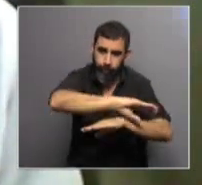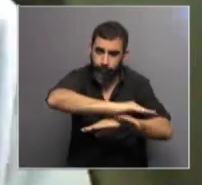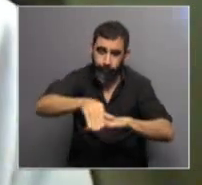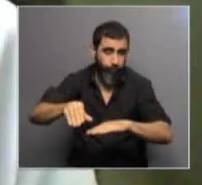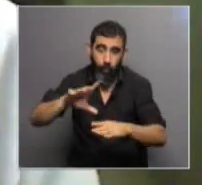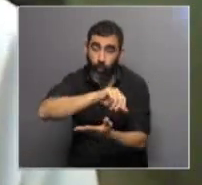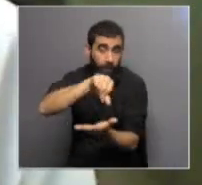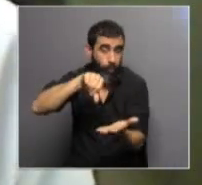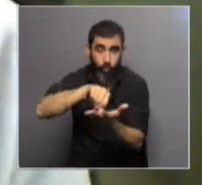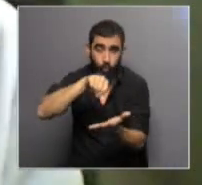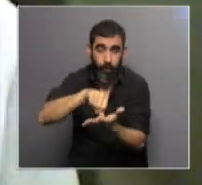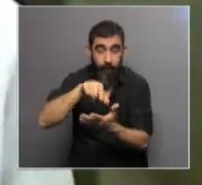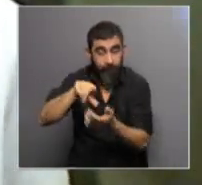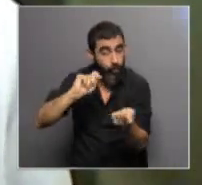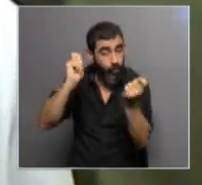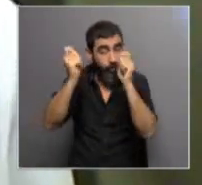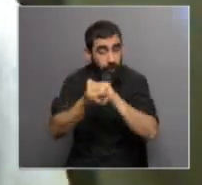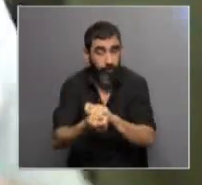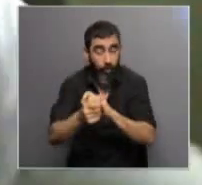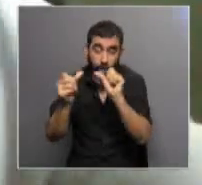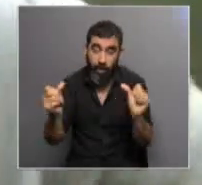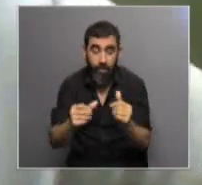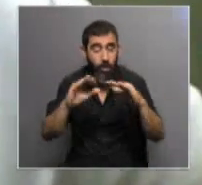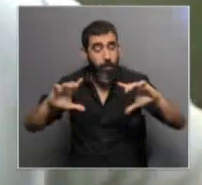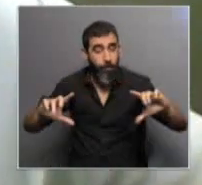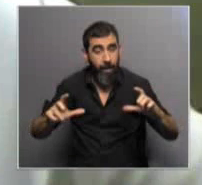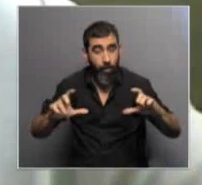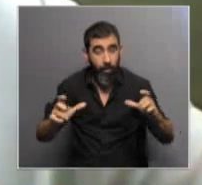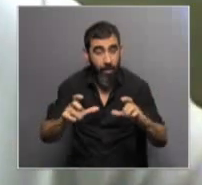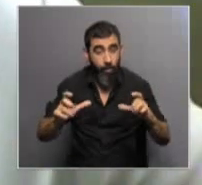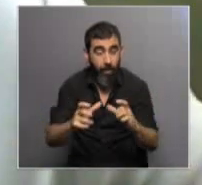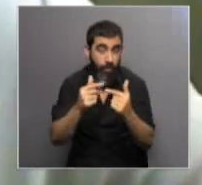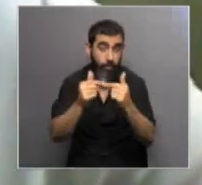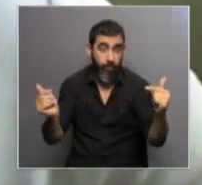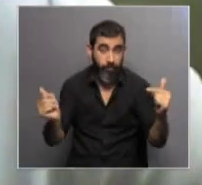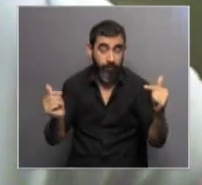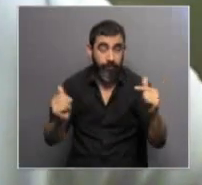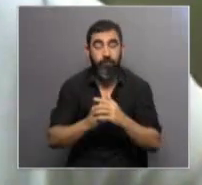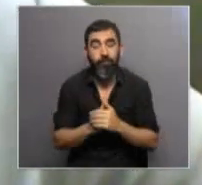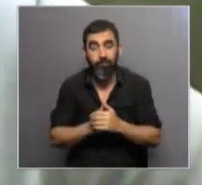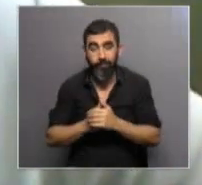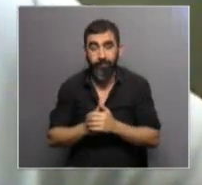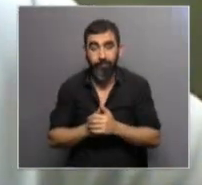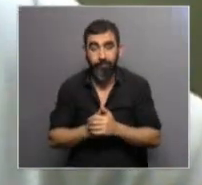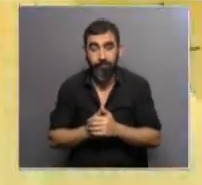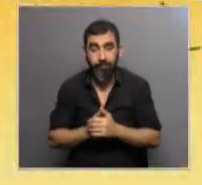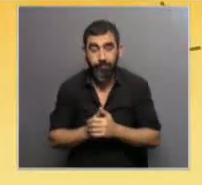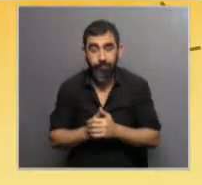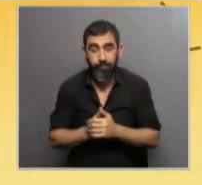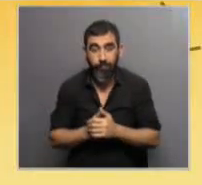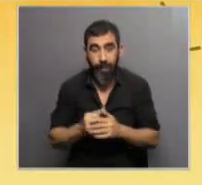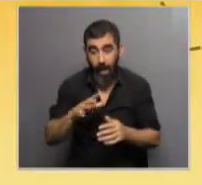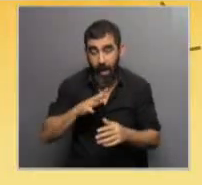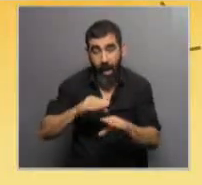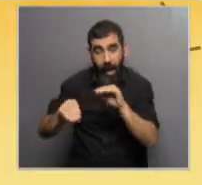ciudad entonces esa transformación con restando un gran componente de una parte del stock de sedimentos que